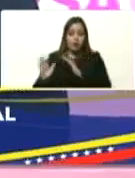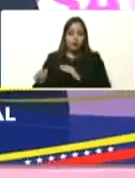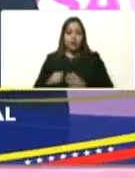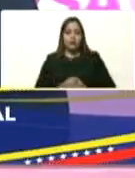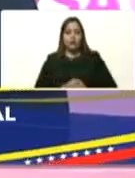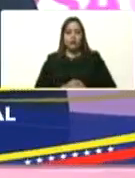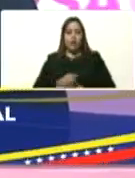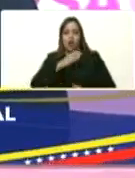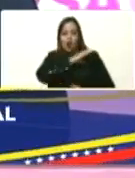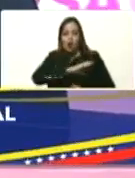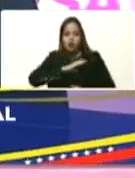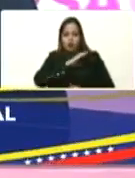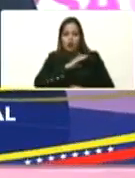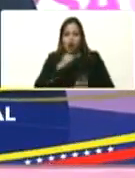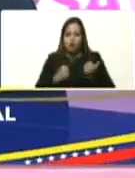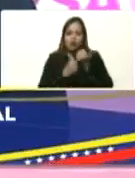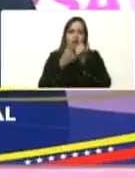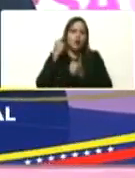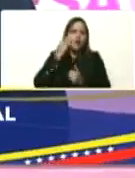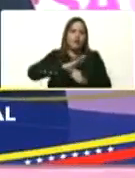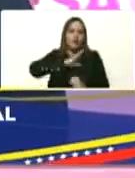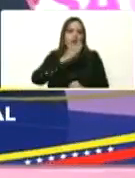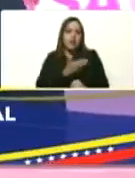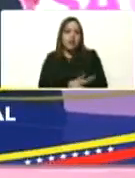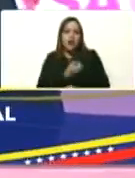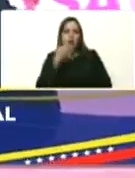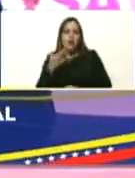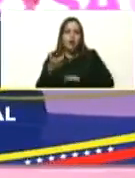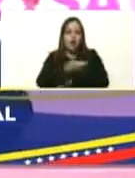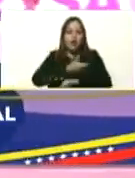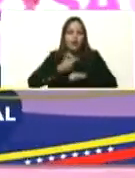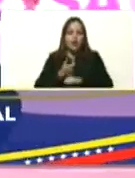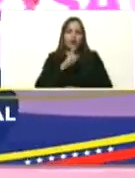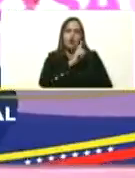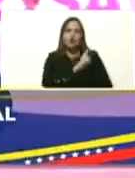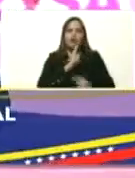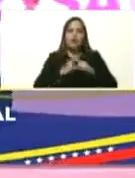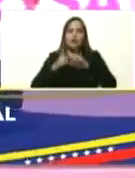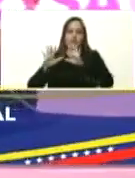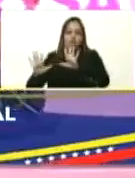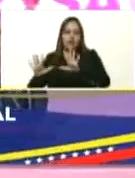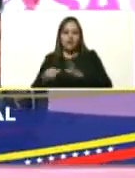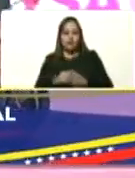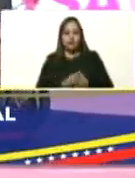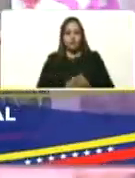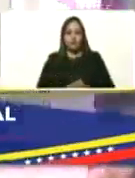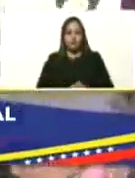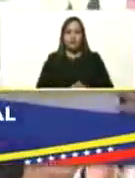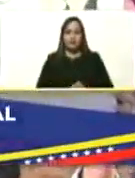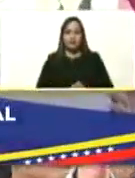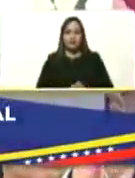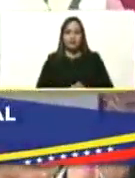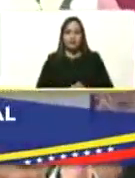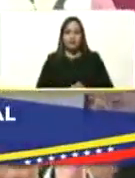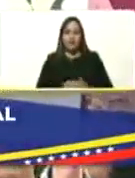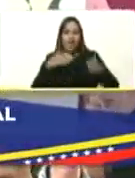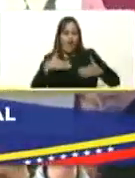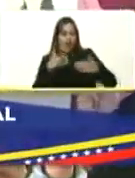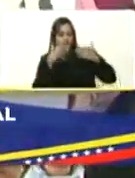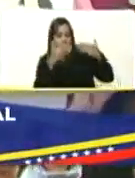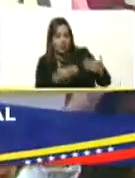Los consejos feministas para fortalecer el buen gobierno 1x10. A avanzar